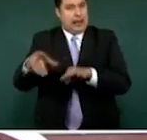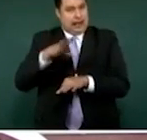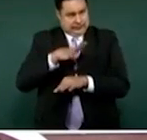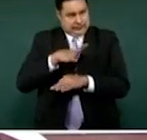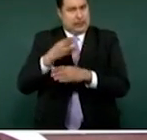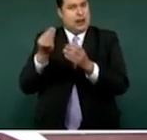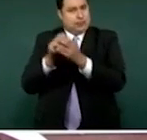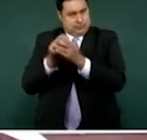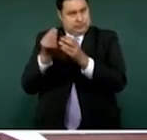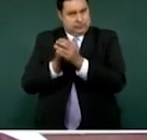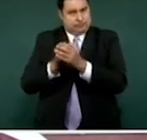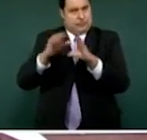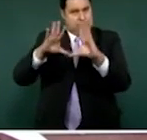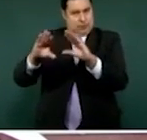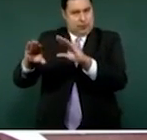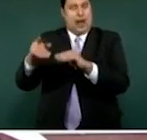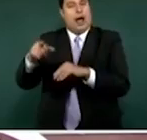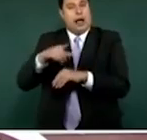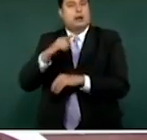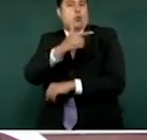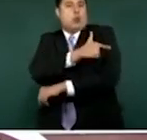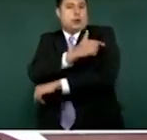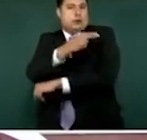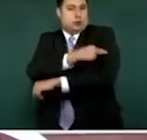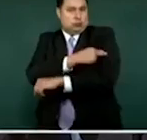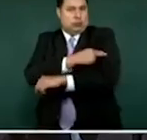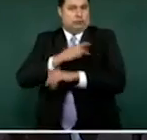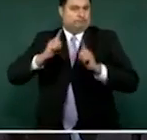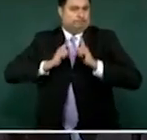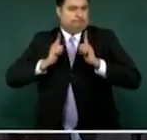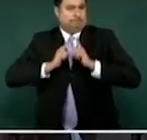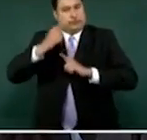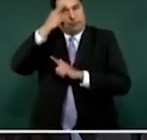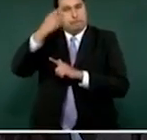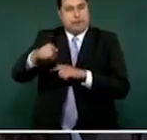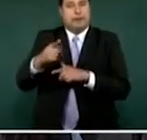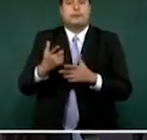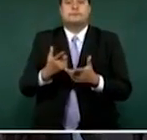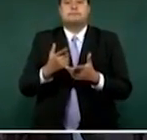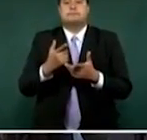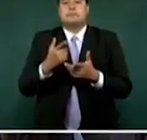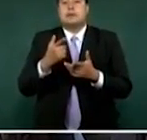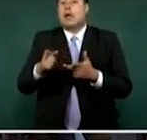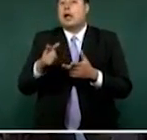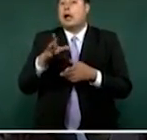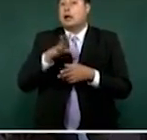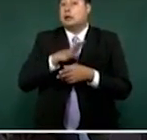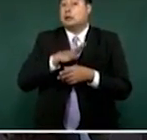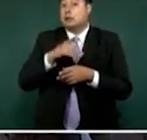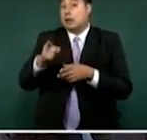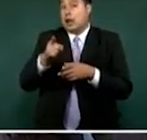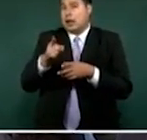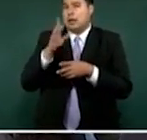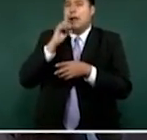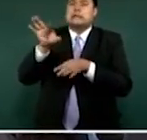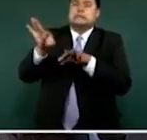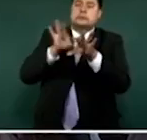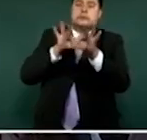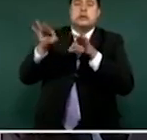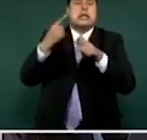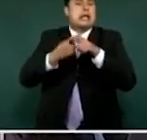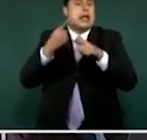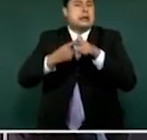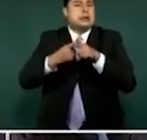capacitando también, por otro lado, a elementos de la Guardia Nacional. Para poder procesar estos reclutamientos se seleccionan, desde